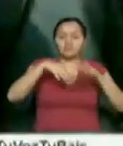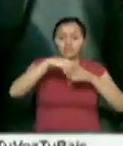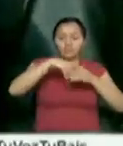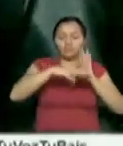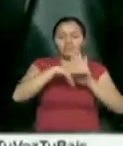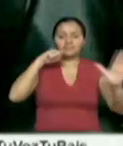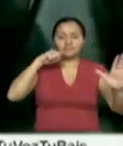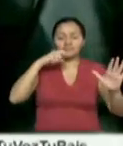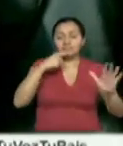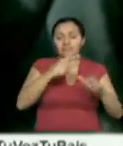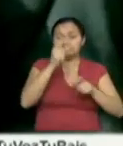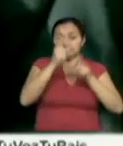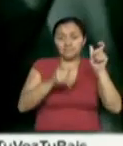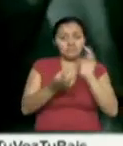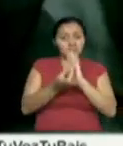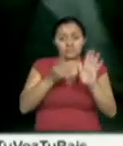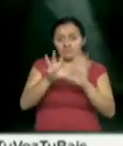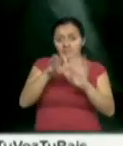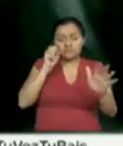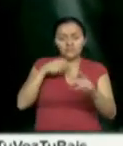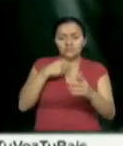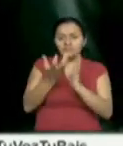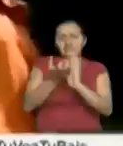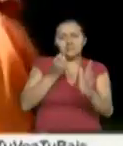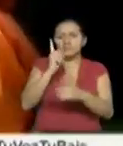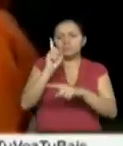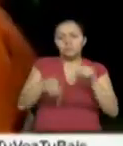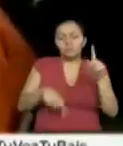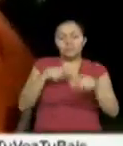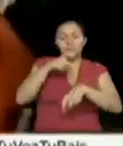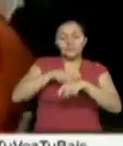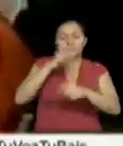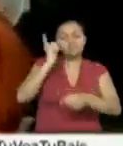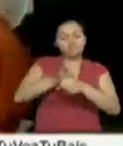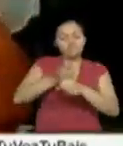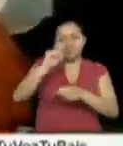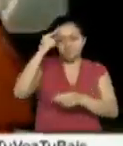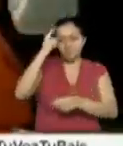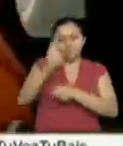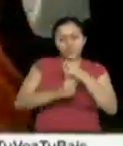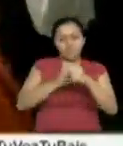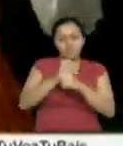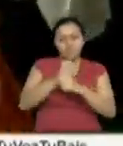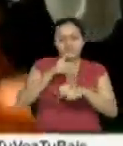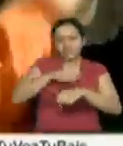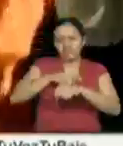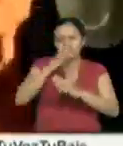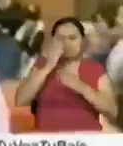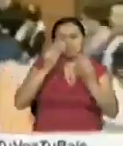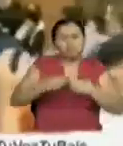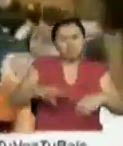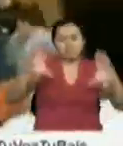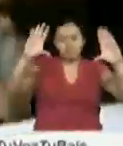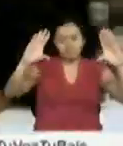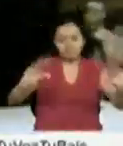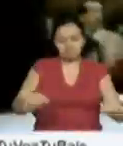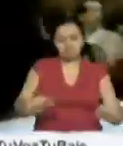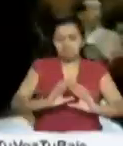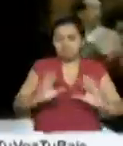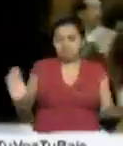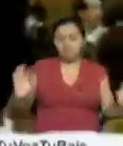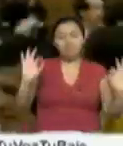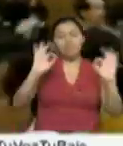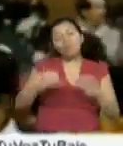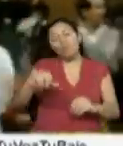es decir, que miles de clientes no podían recibir sus ahorros por un plazo que dispuso el gobierno, llegando al resultado de perder todo su dinero en algunos casos y